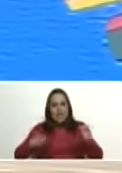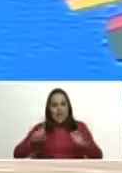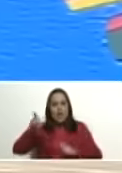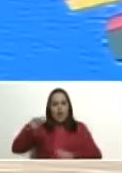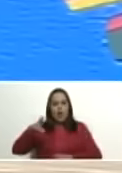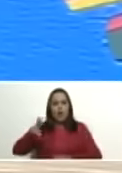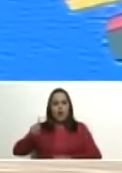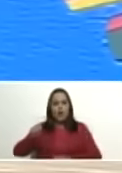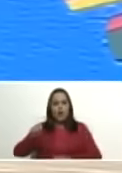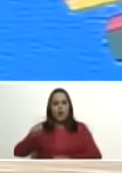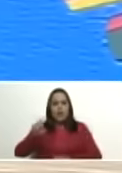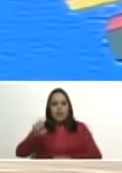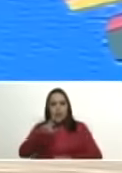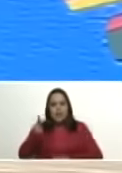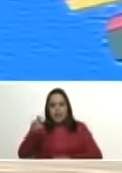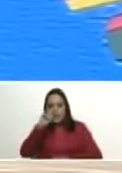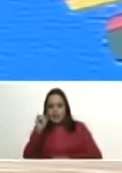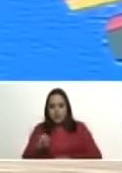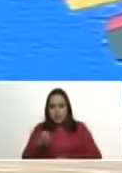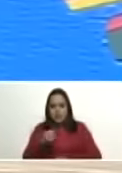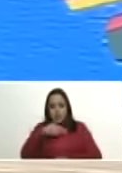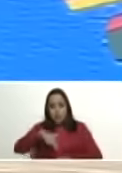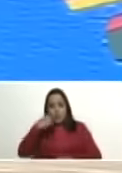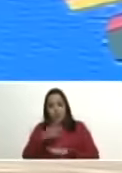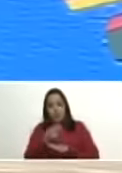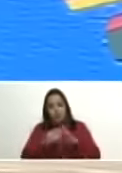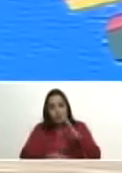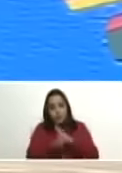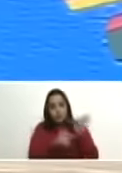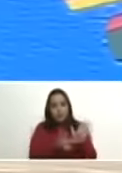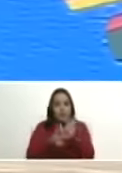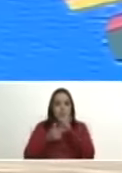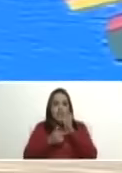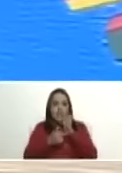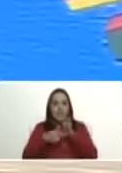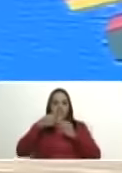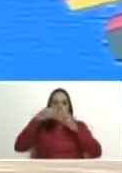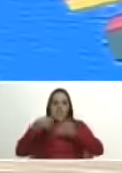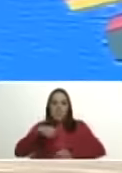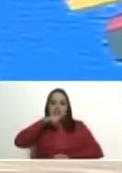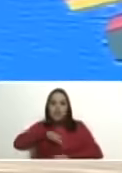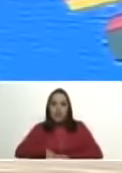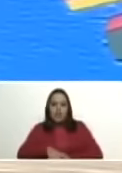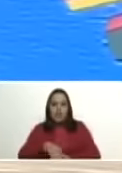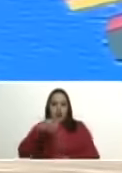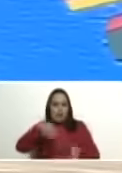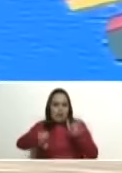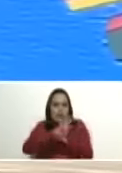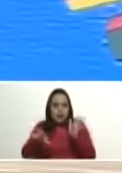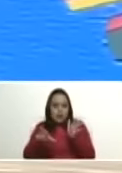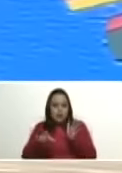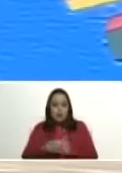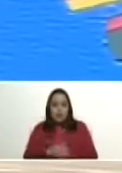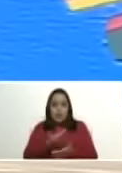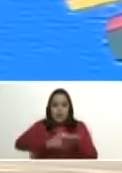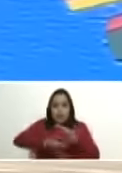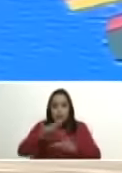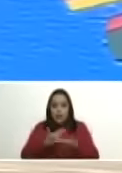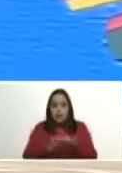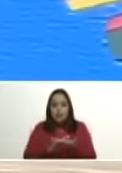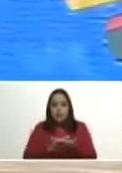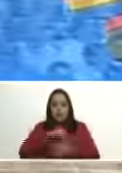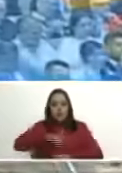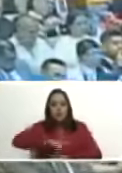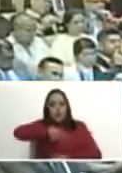oportunidades salir en defensa de la verdad histórica, jurídica, política, diplomática de nuestro